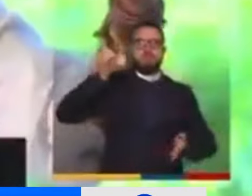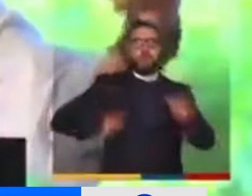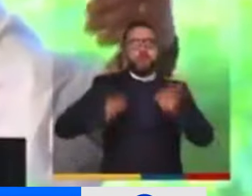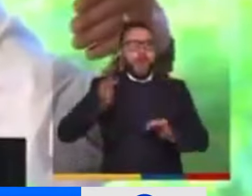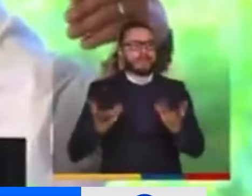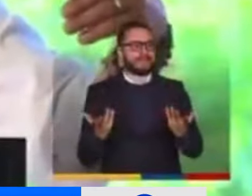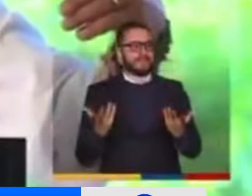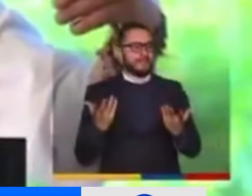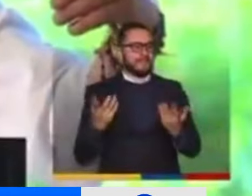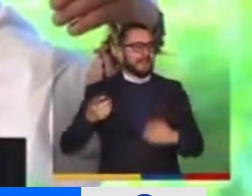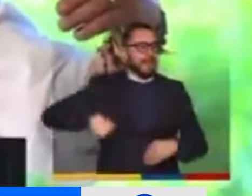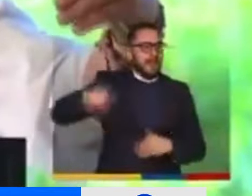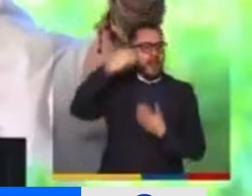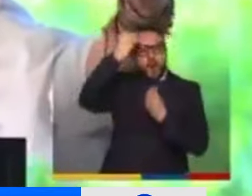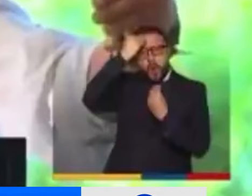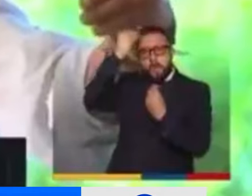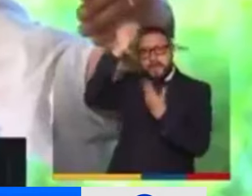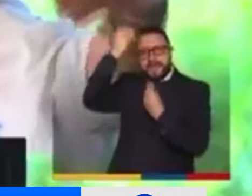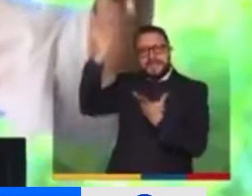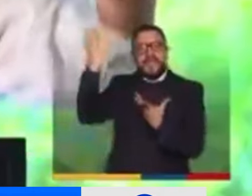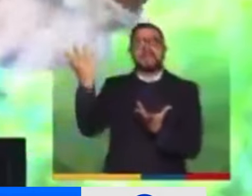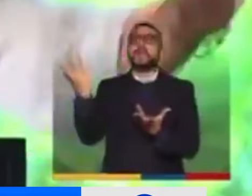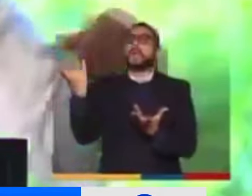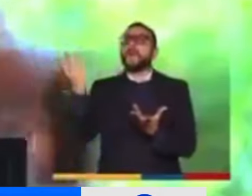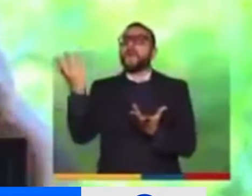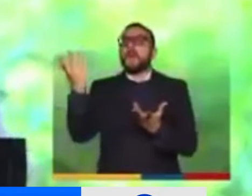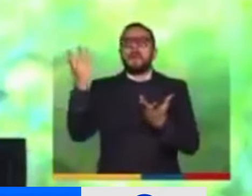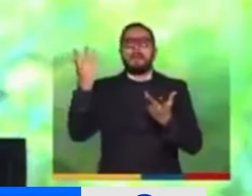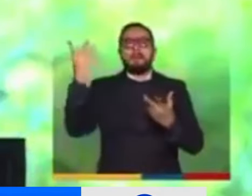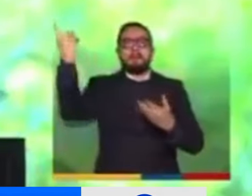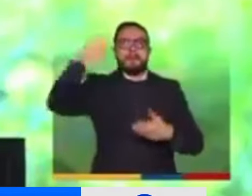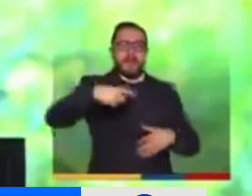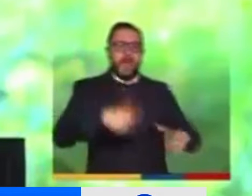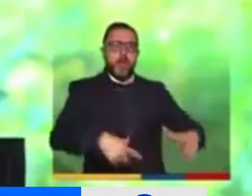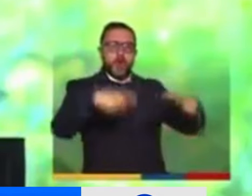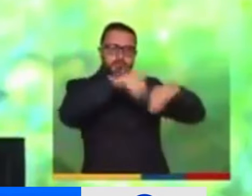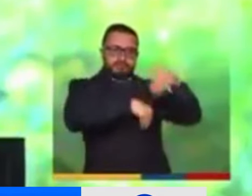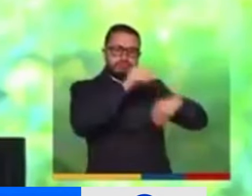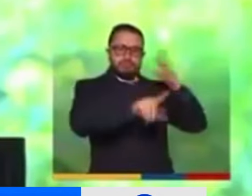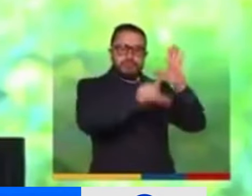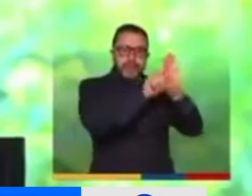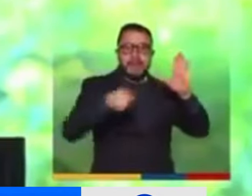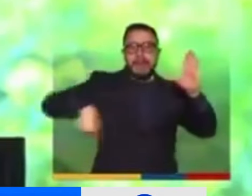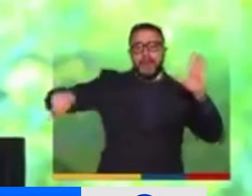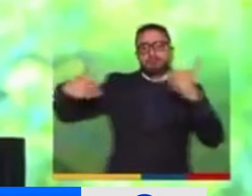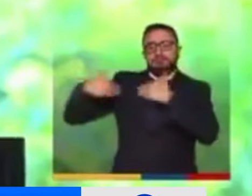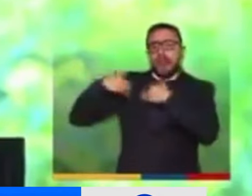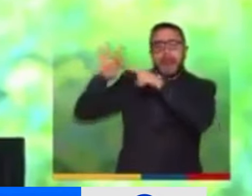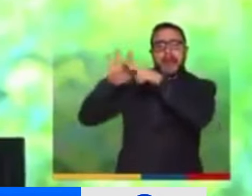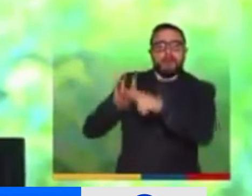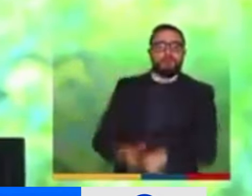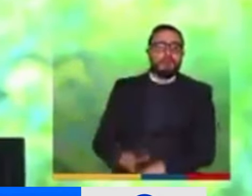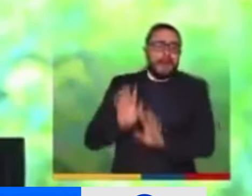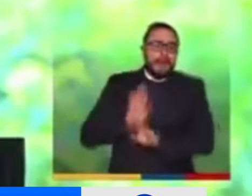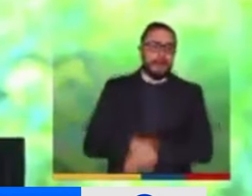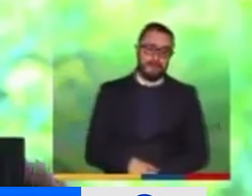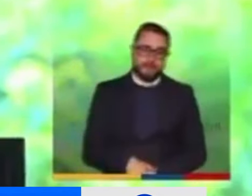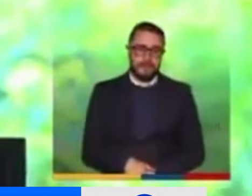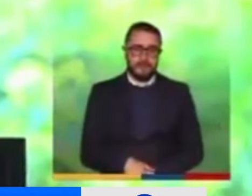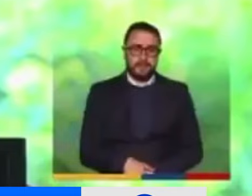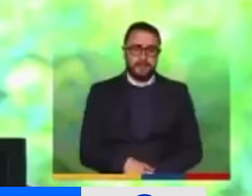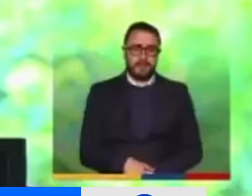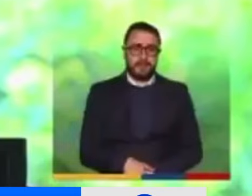obedeciendo y ejecutando, en el caso del gobierno, lo que ordena un Congreso de la República. Un Congreso